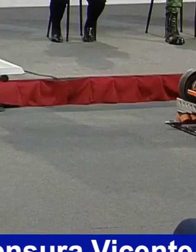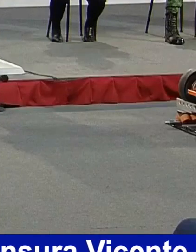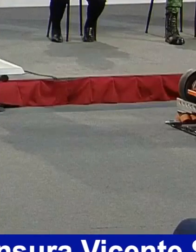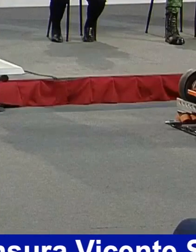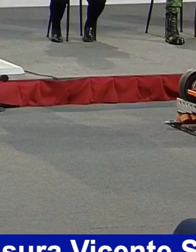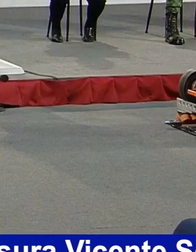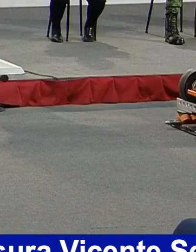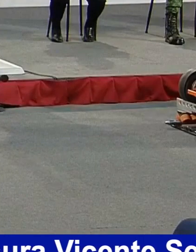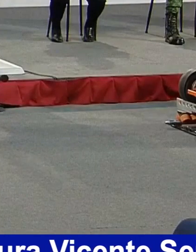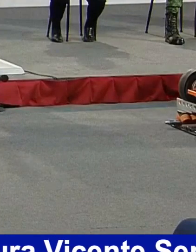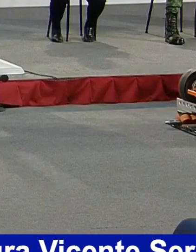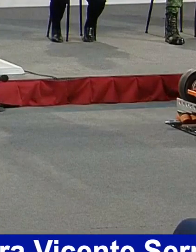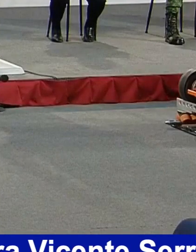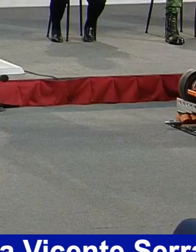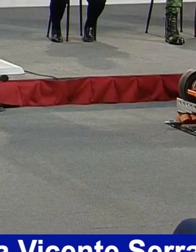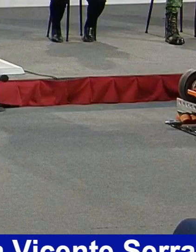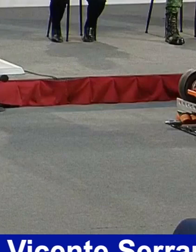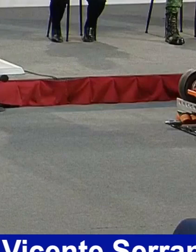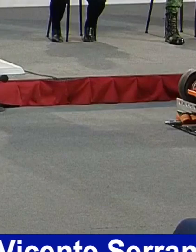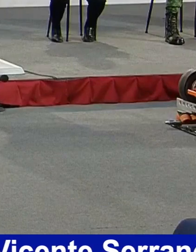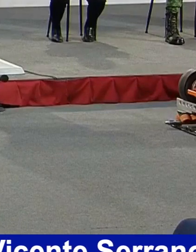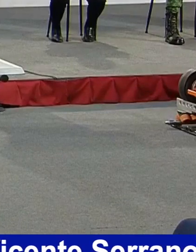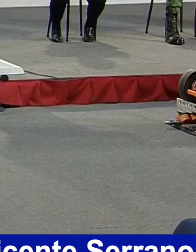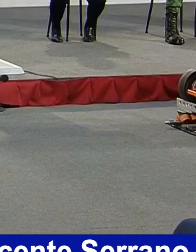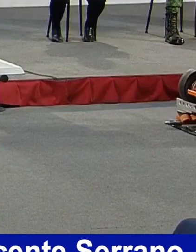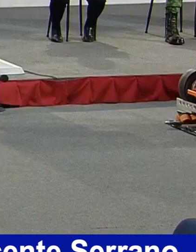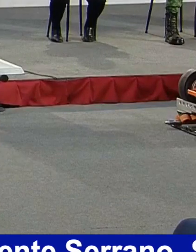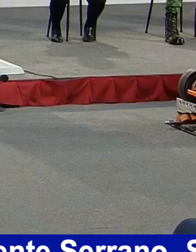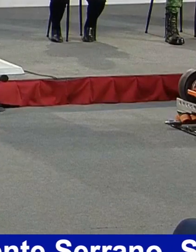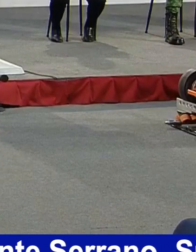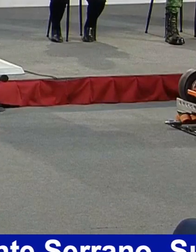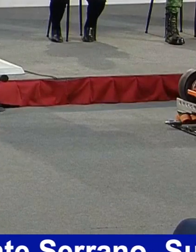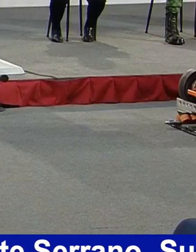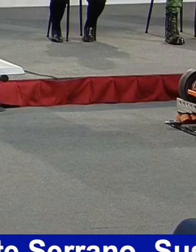de 1 a 24 en la lista de Forbes,